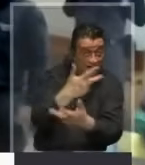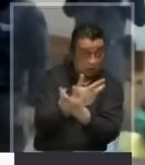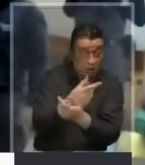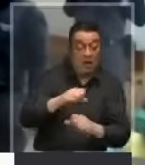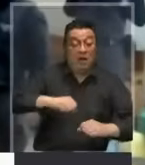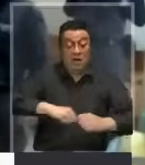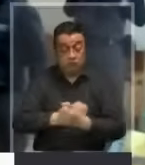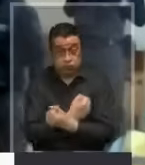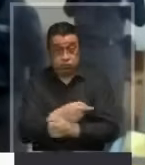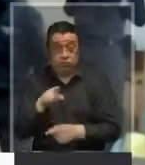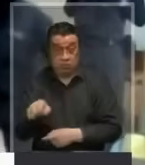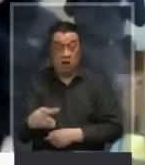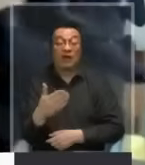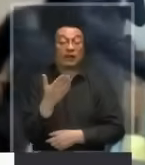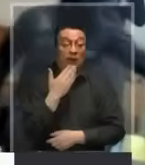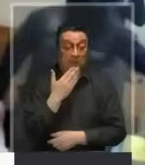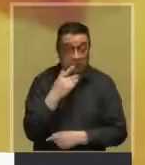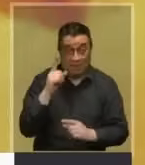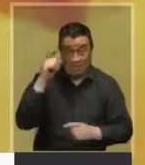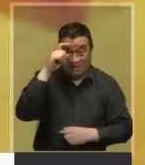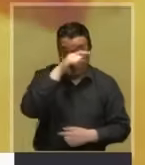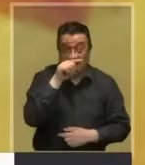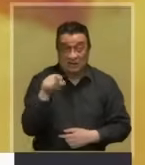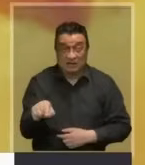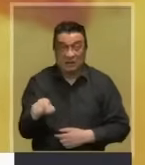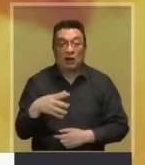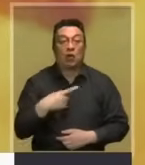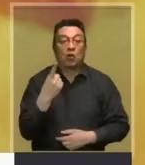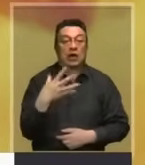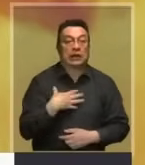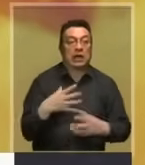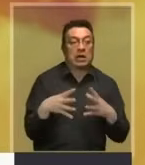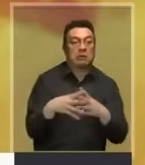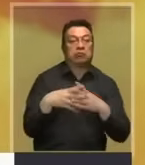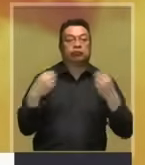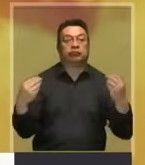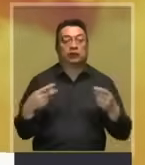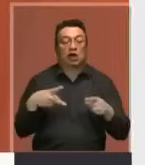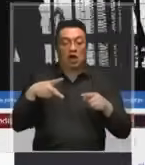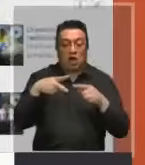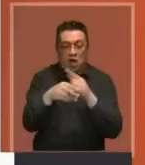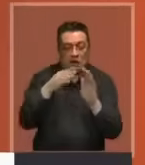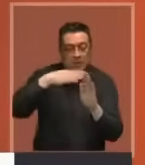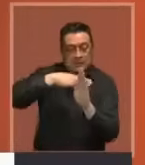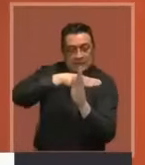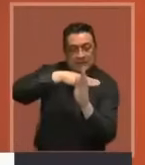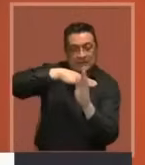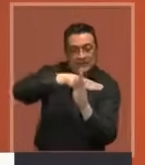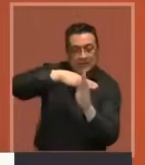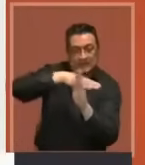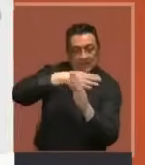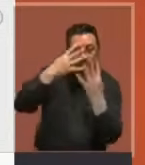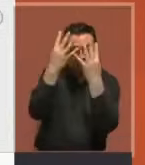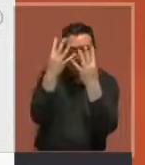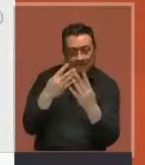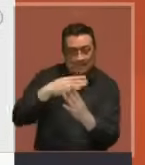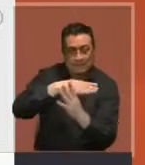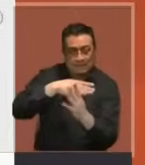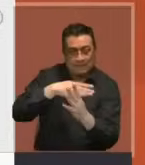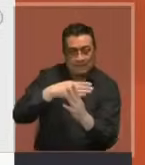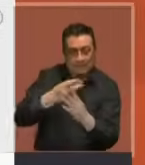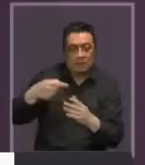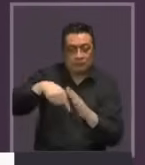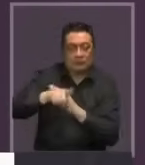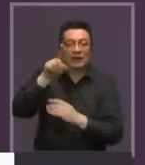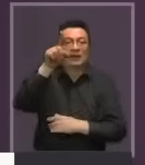su estadía no ha sido sencilla. Uno intentó escapar tratando de cortar los barrotes con una sierra que ingresó al penal de Hacha en